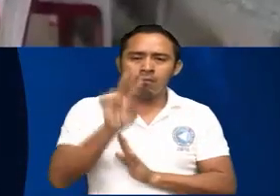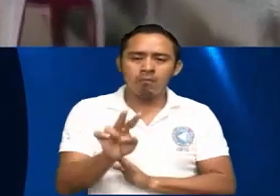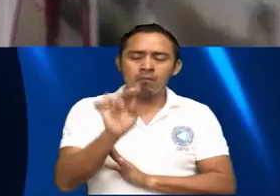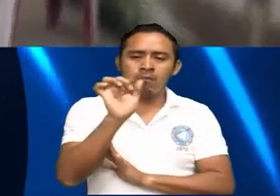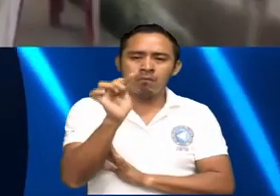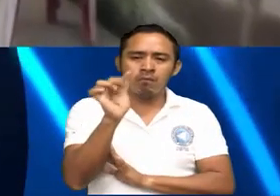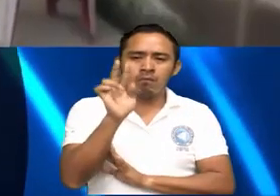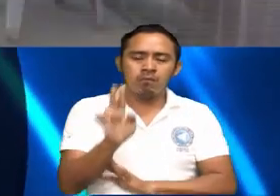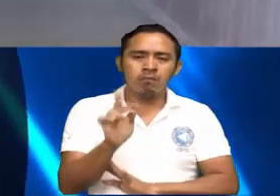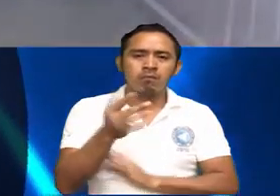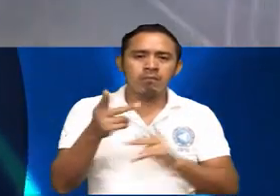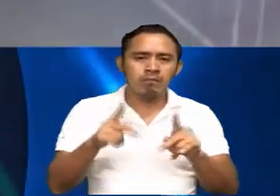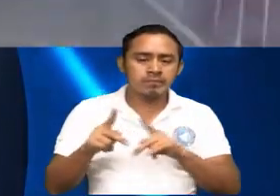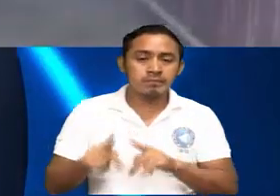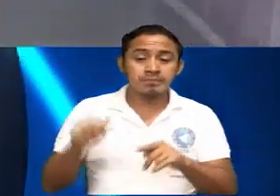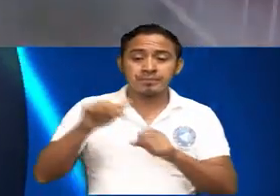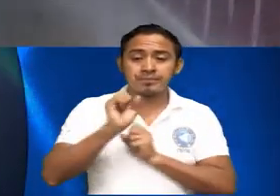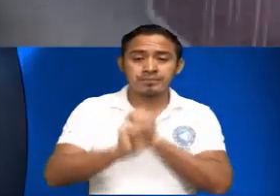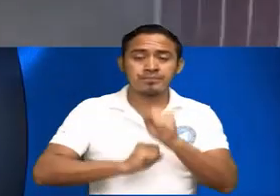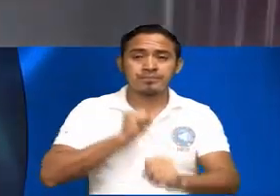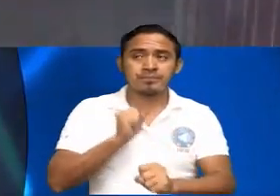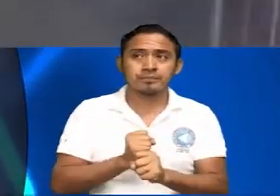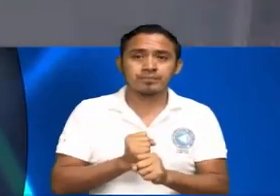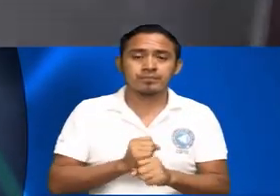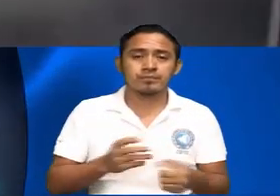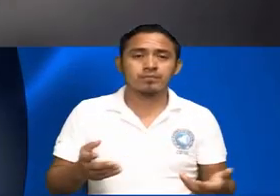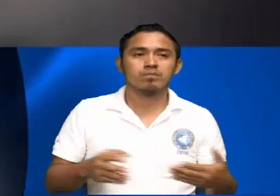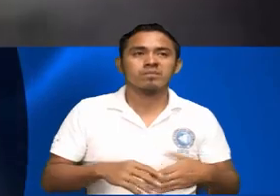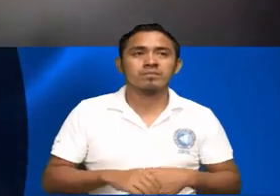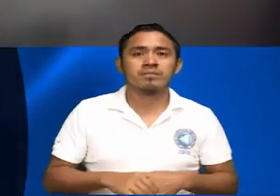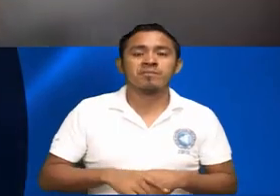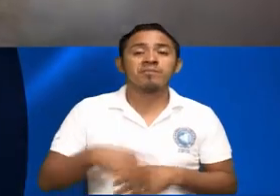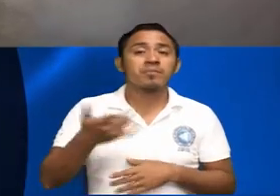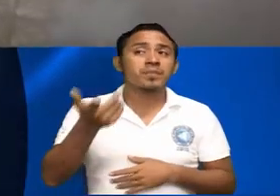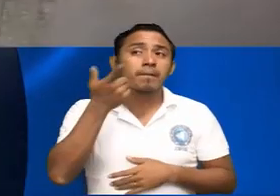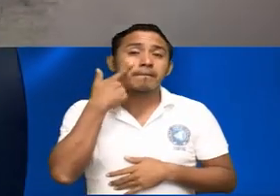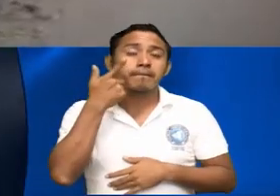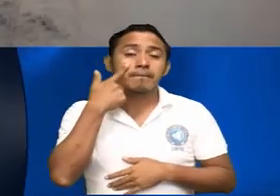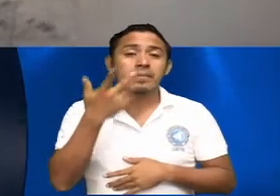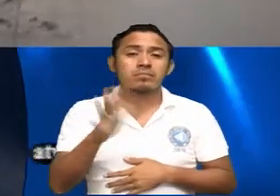2.232 casos de dengue este año. Han habido, sí, sospechosos,